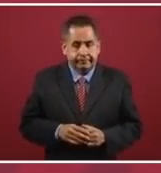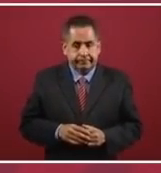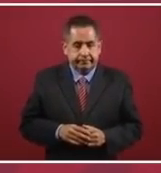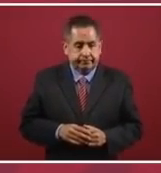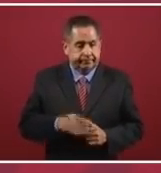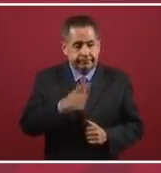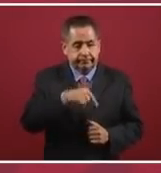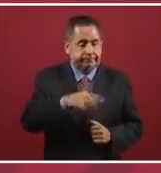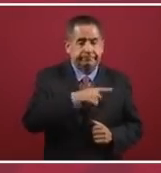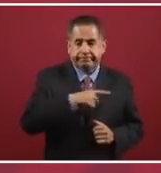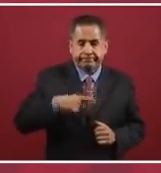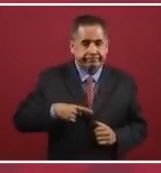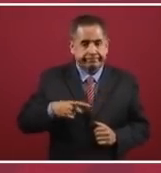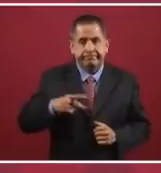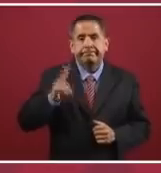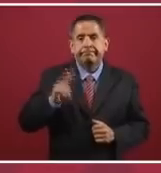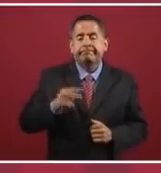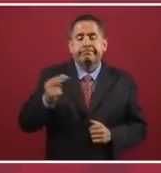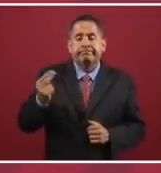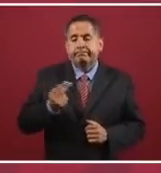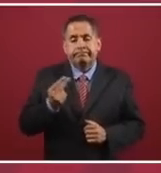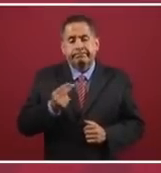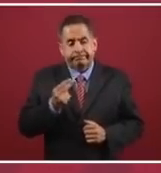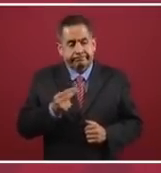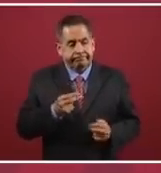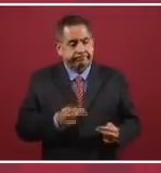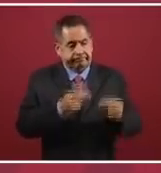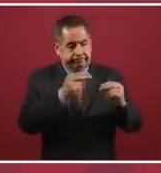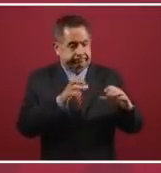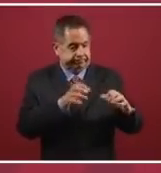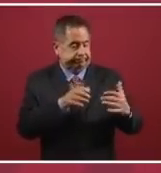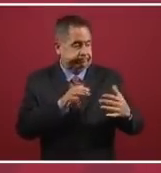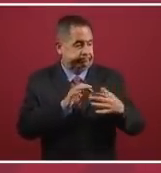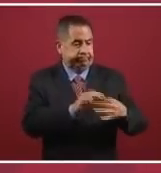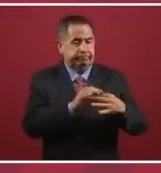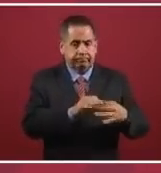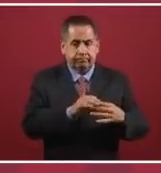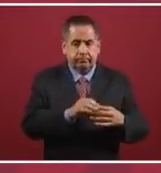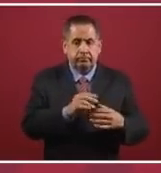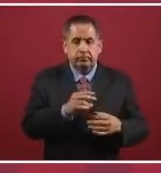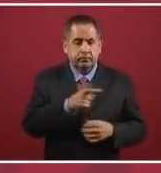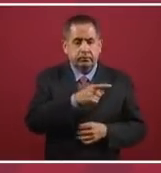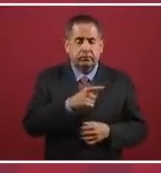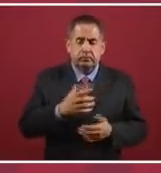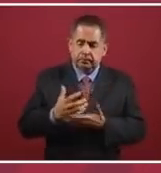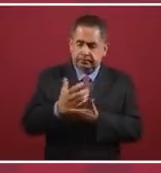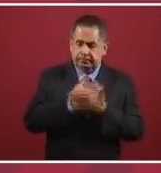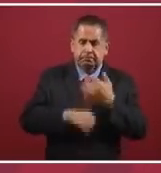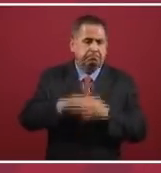deben haber negocios y que debe de haber utilidad,